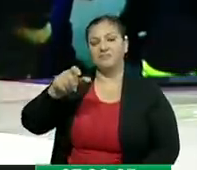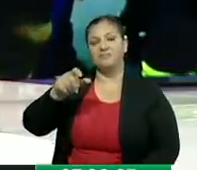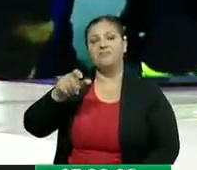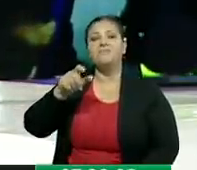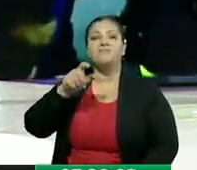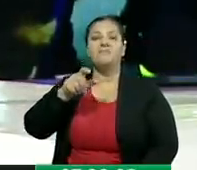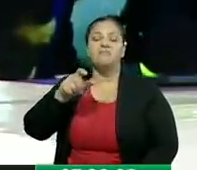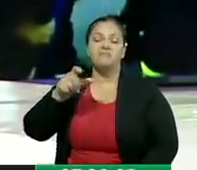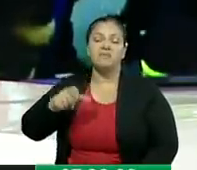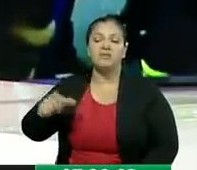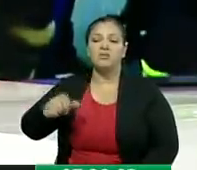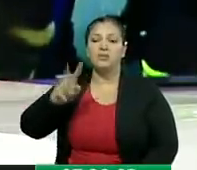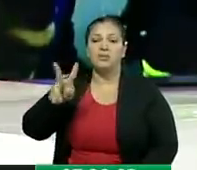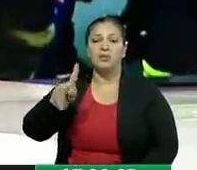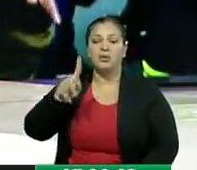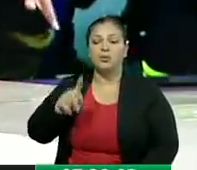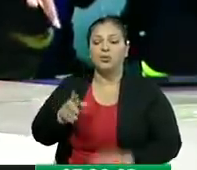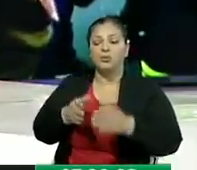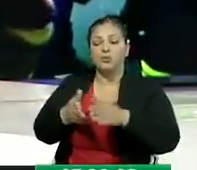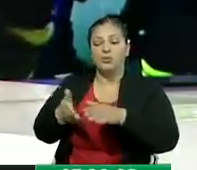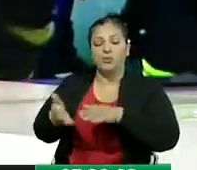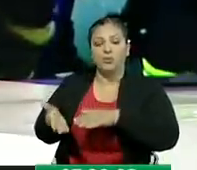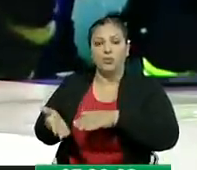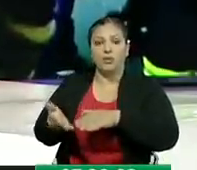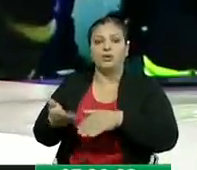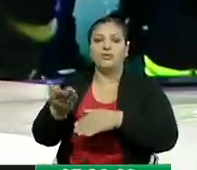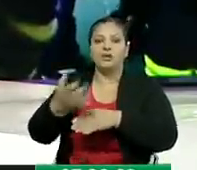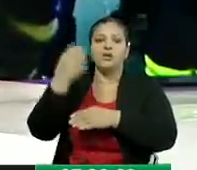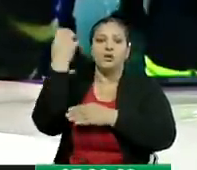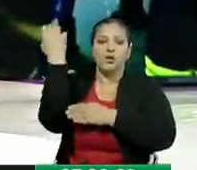quienes viajaban en este bus de nacionalidad, de lo que